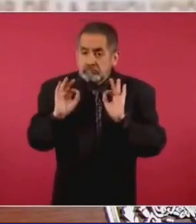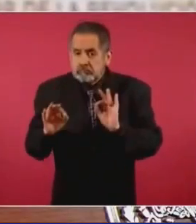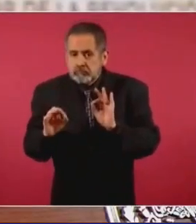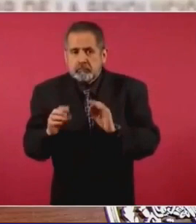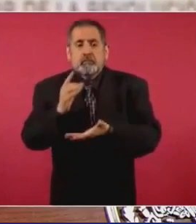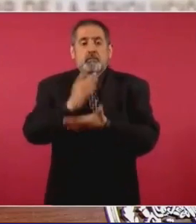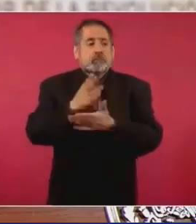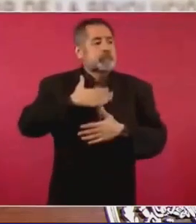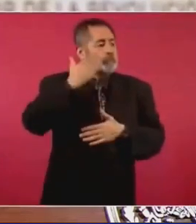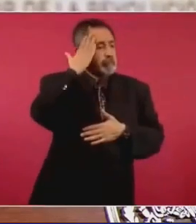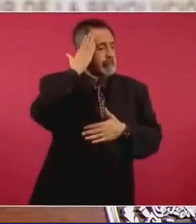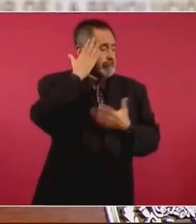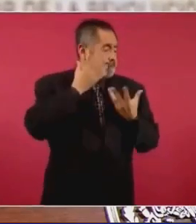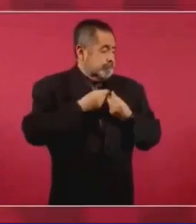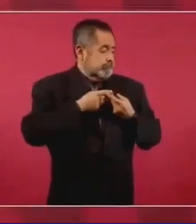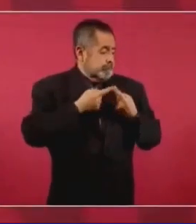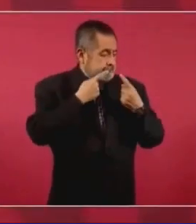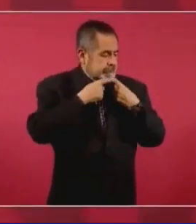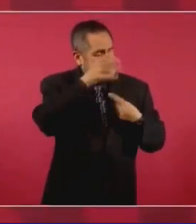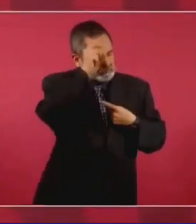los dirigentes